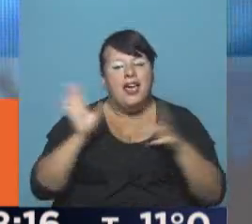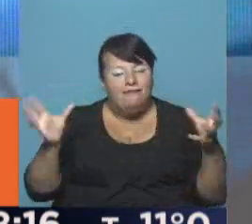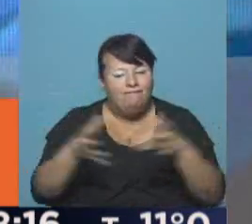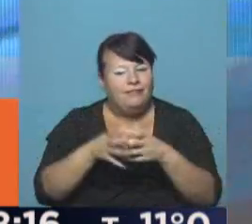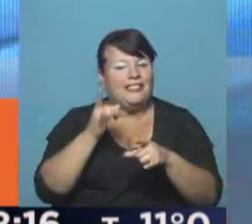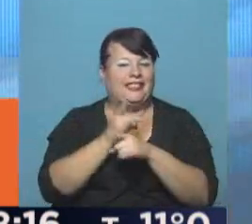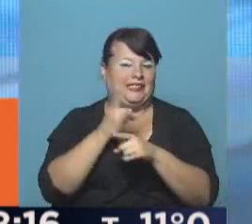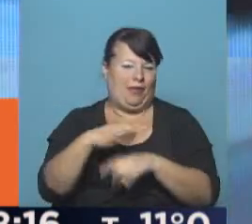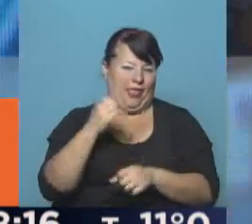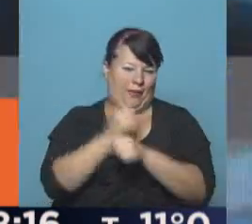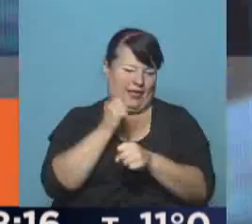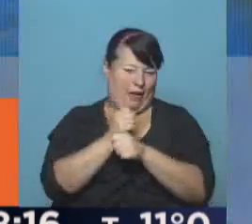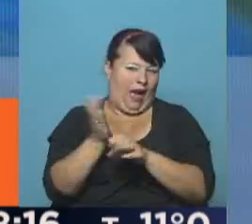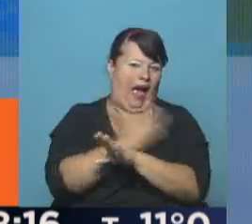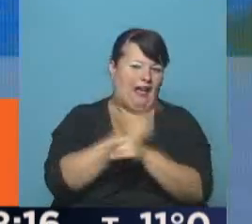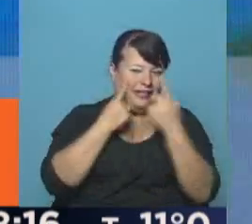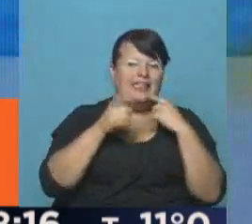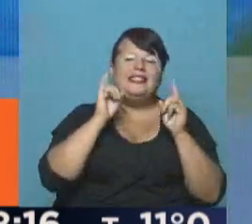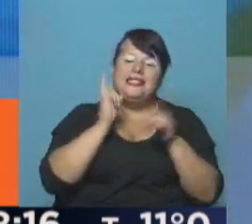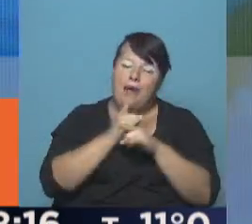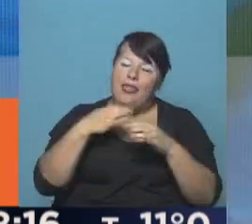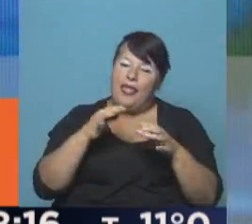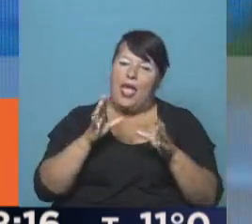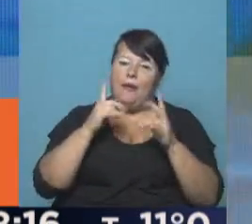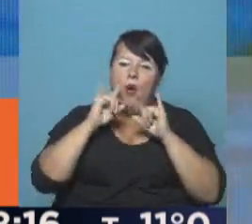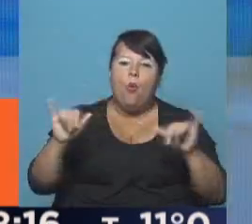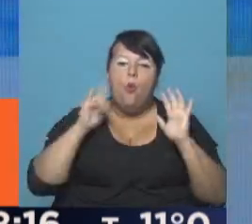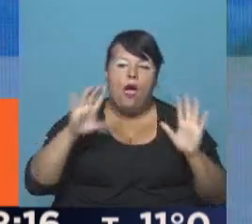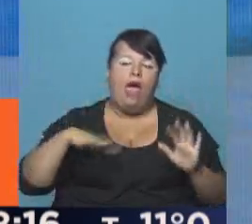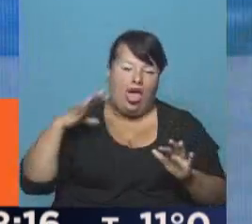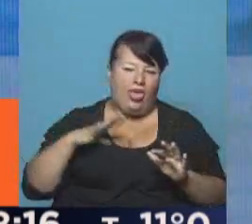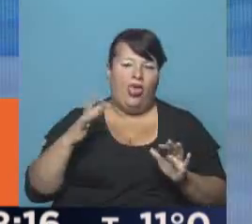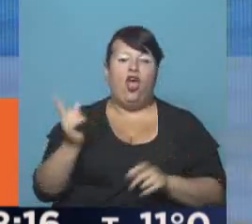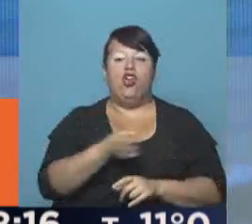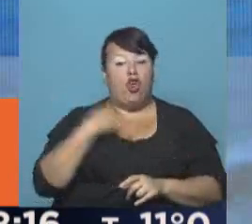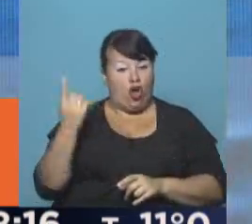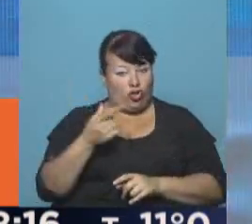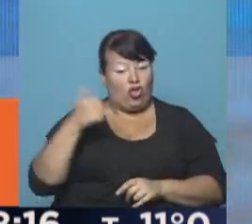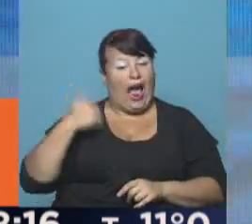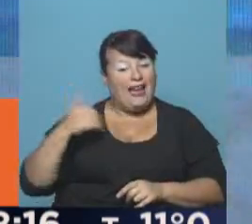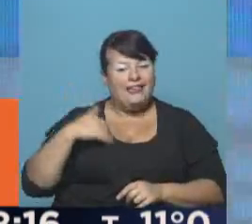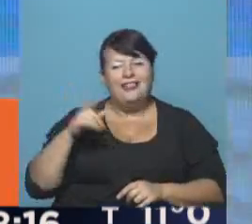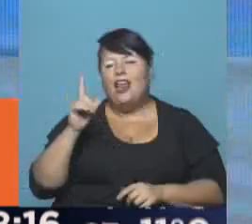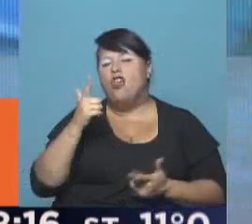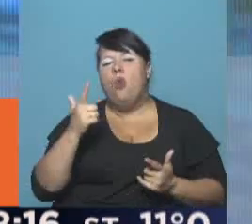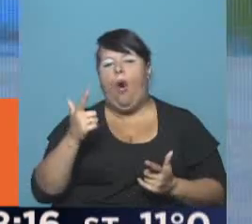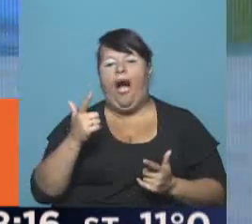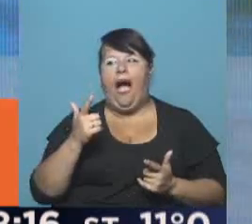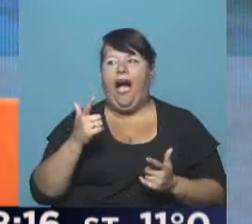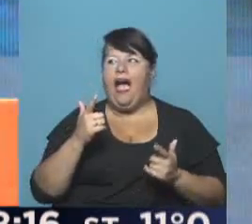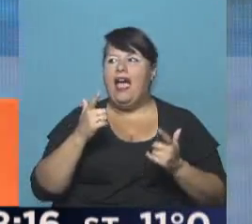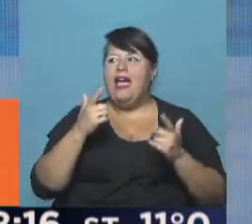siempre debe trabajarse y también siempre debe trabajarse la alerta nosotros en nuestro país no contamos con